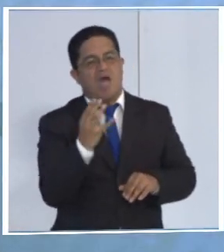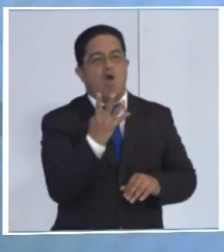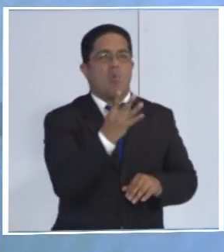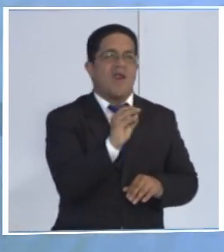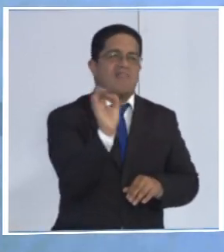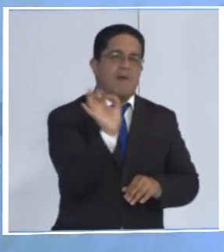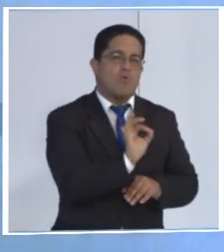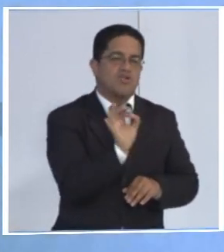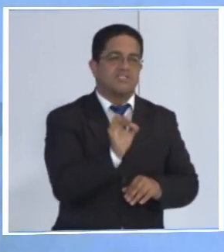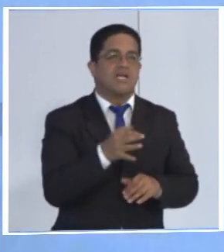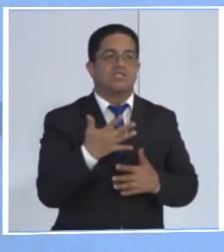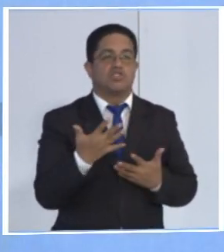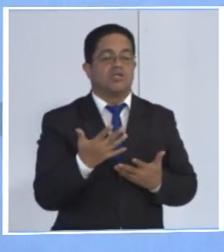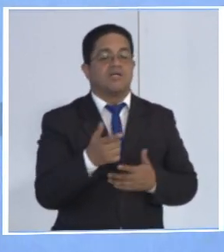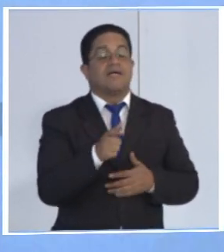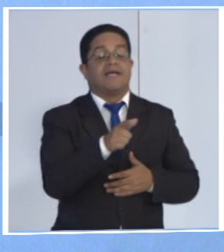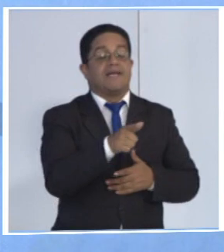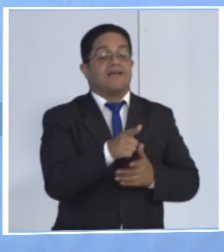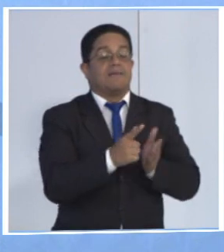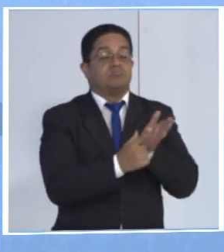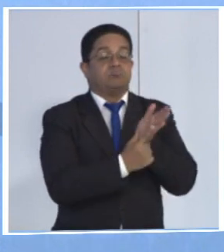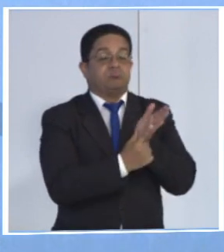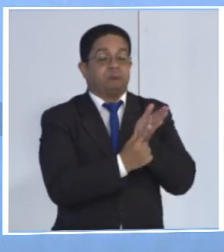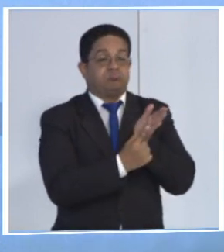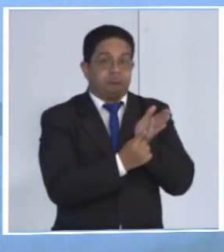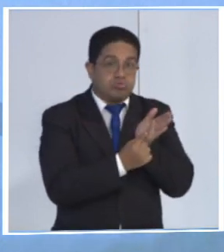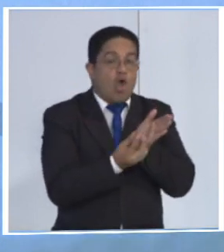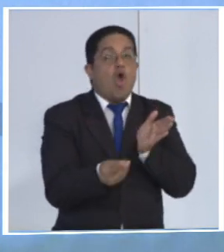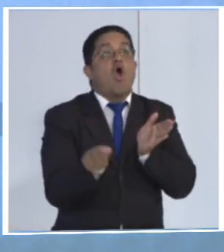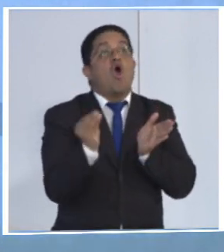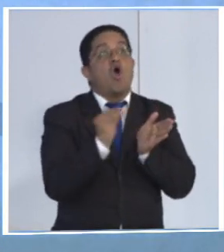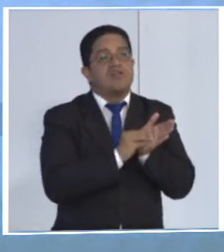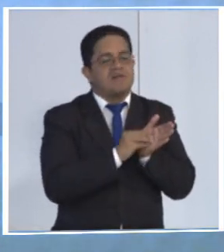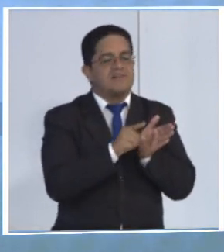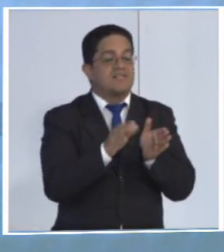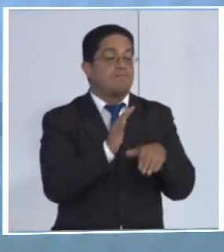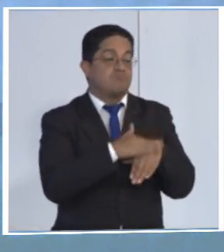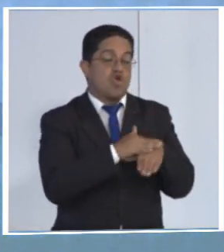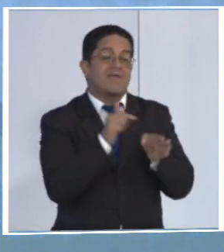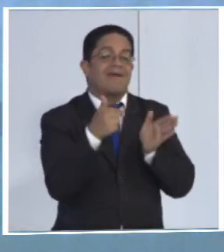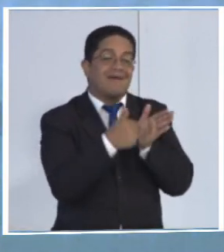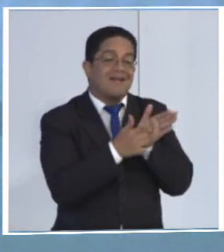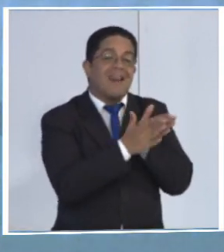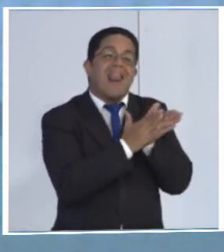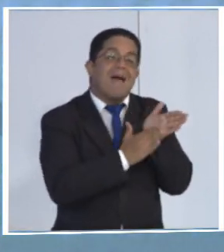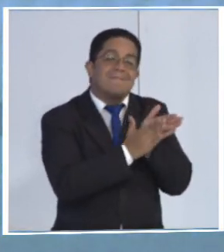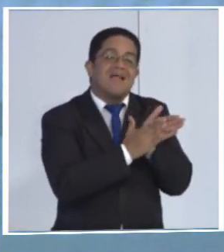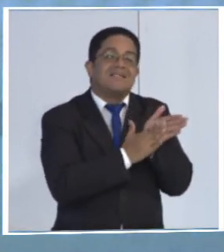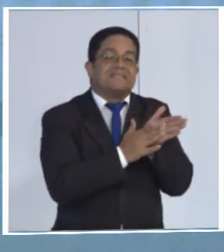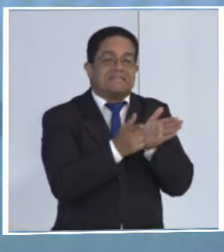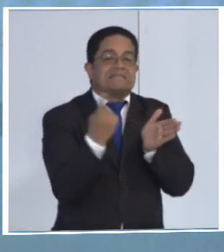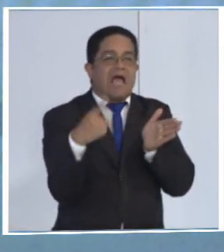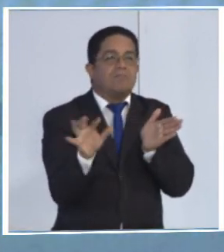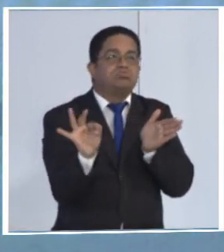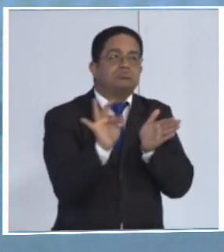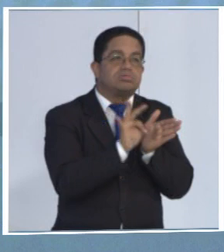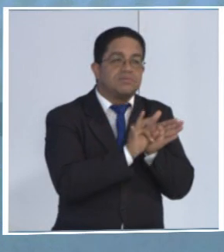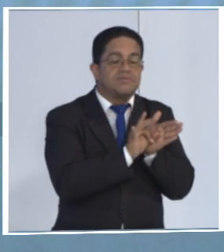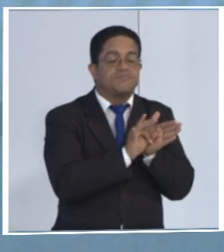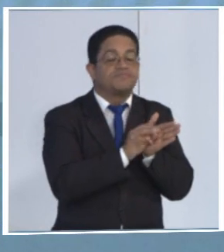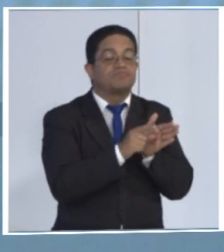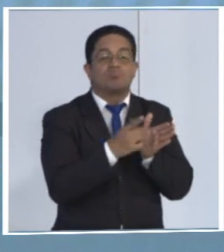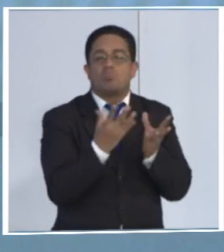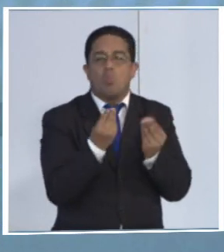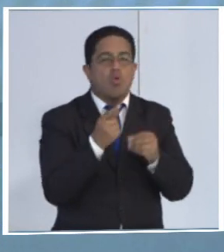de los casos que la fístula recidive, porque esto es un tejido que está infectado. Si es una fístula compleja, que tiene